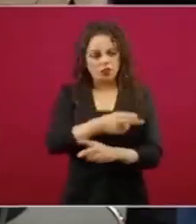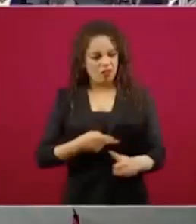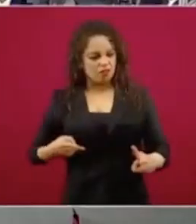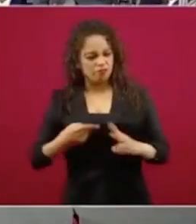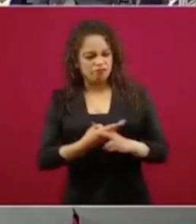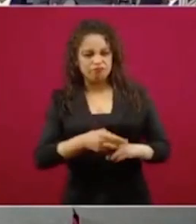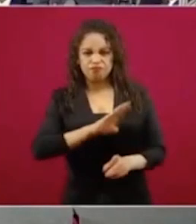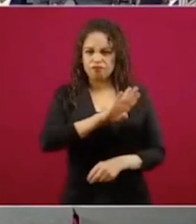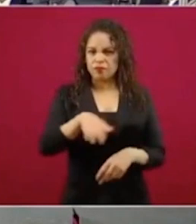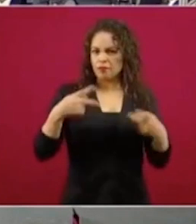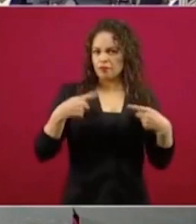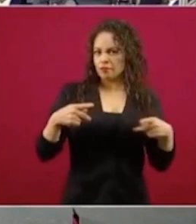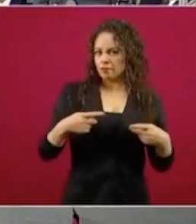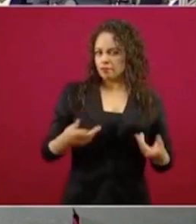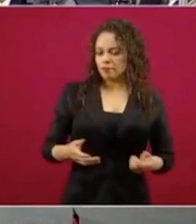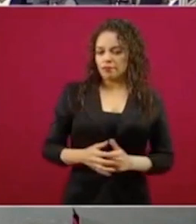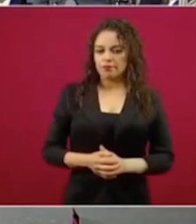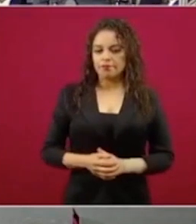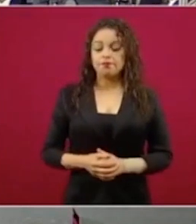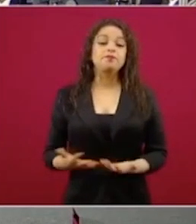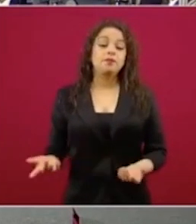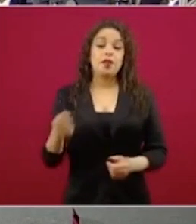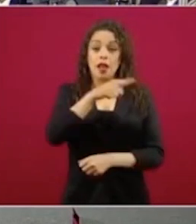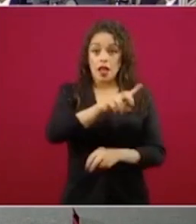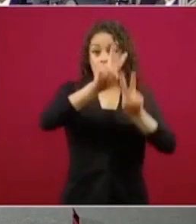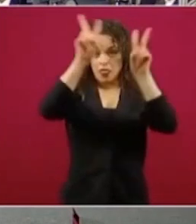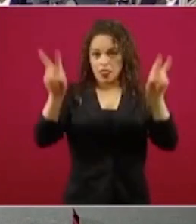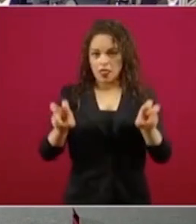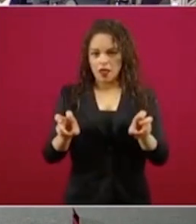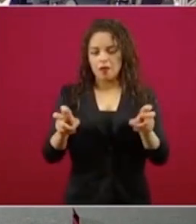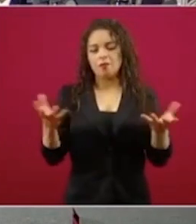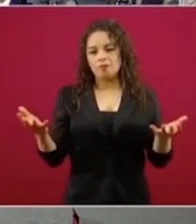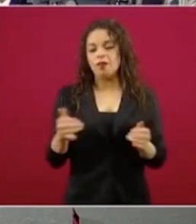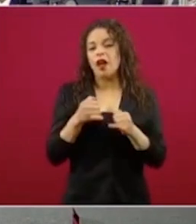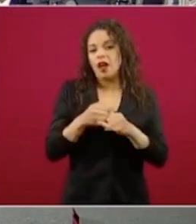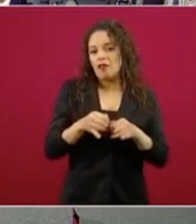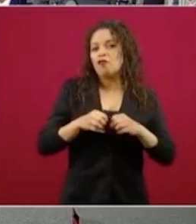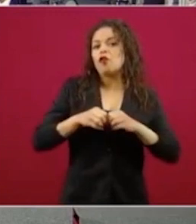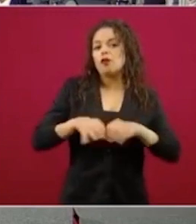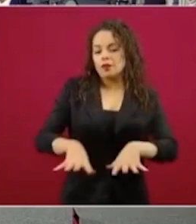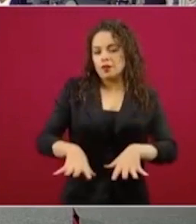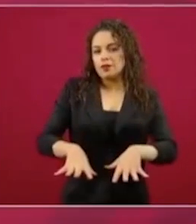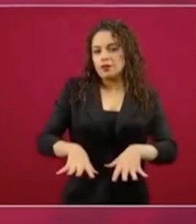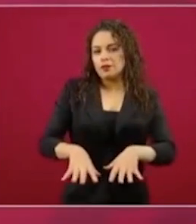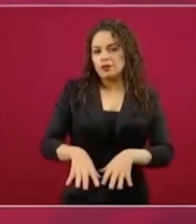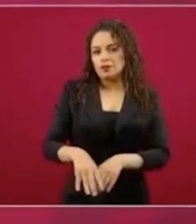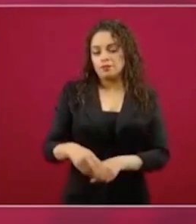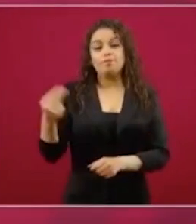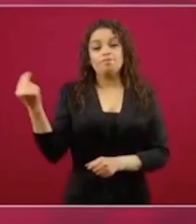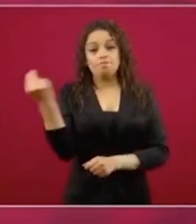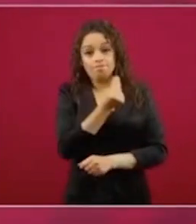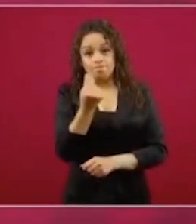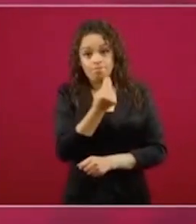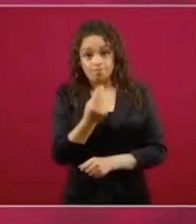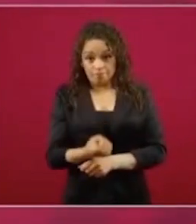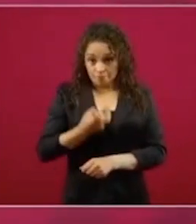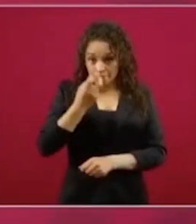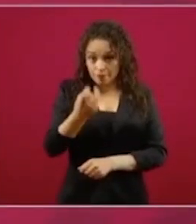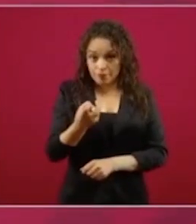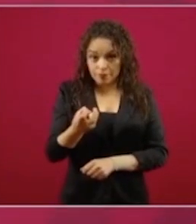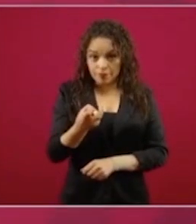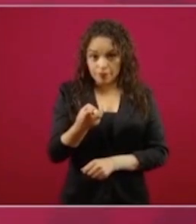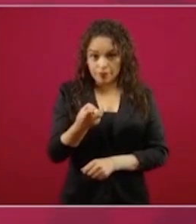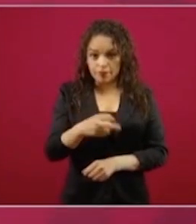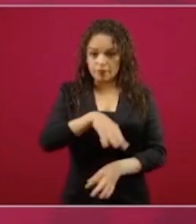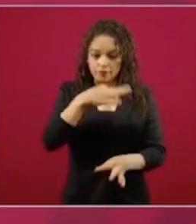Bueno, es un asunto que tiene que ver con la información. Por eso es conveniente